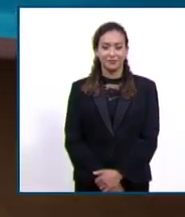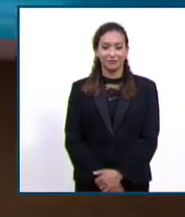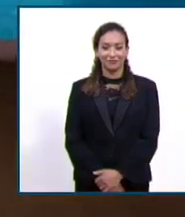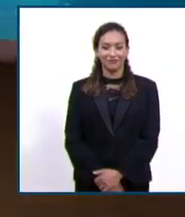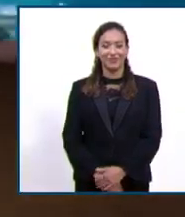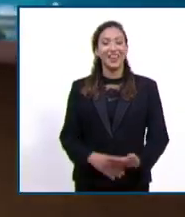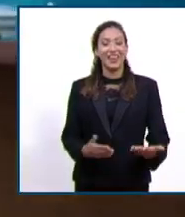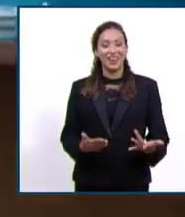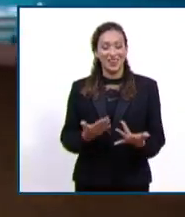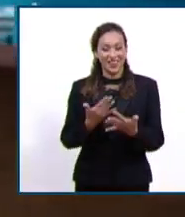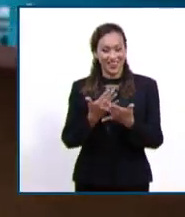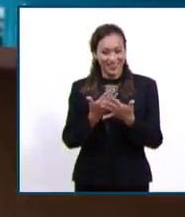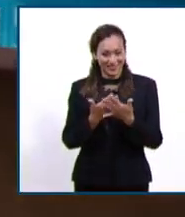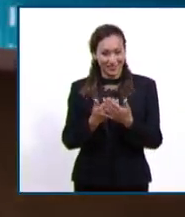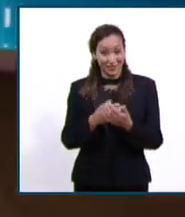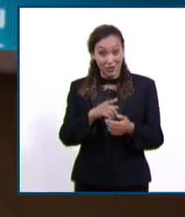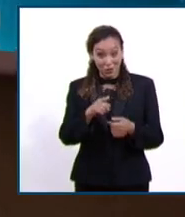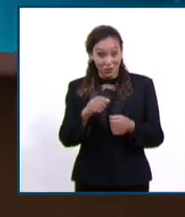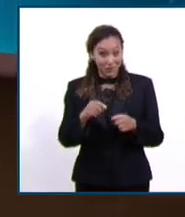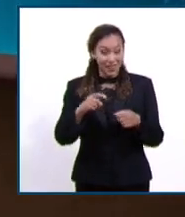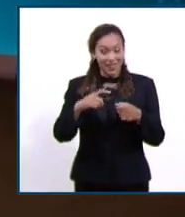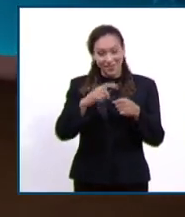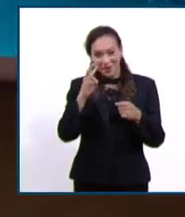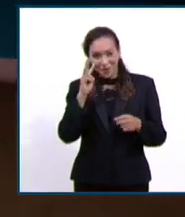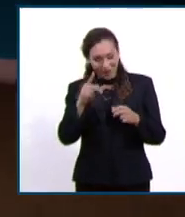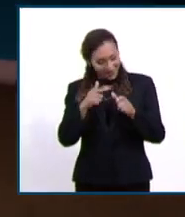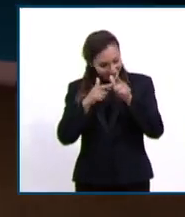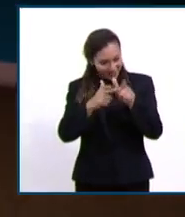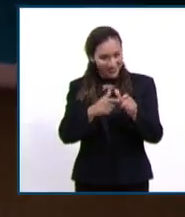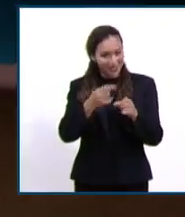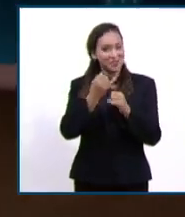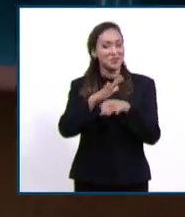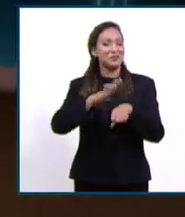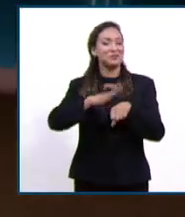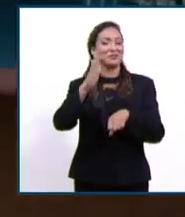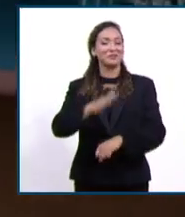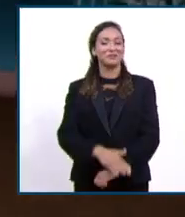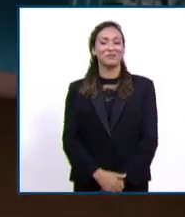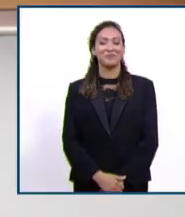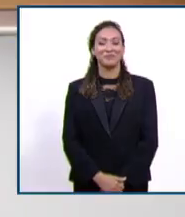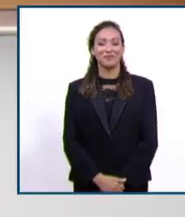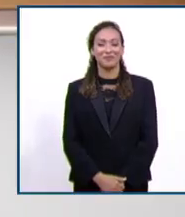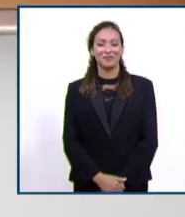Momento de una pausa, no se vaya porque le tenemos más información.